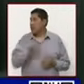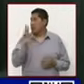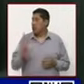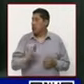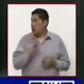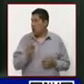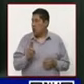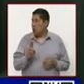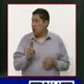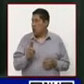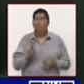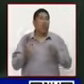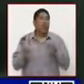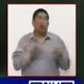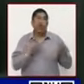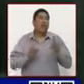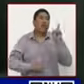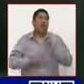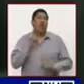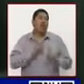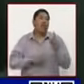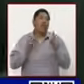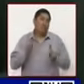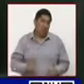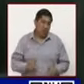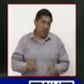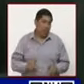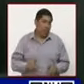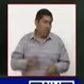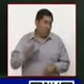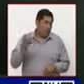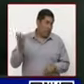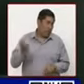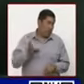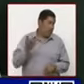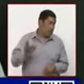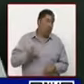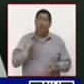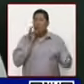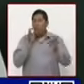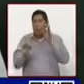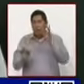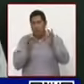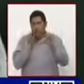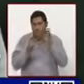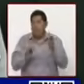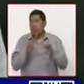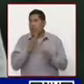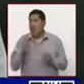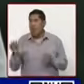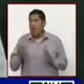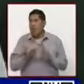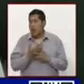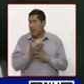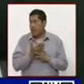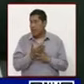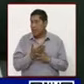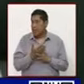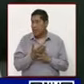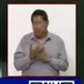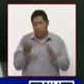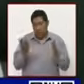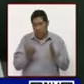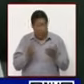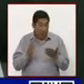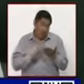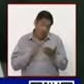uso que están realizando algunas personas de las redes sociales, en este caso Facebook, y a través de esta red